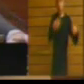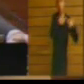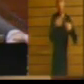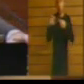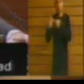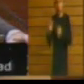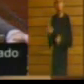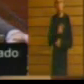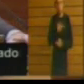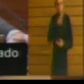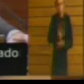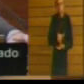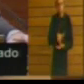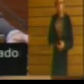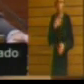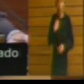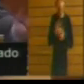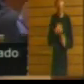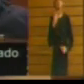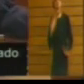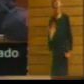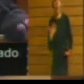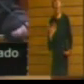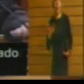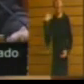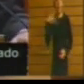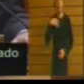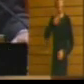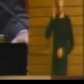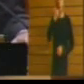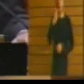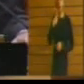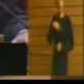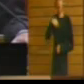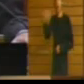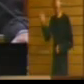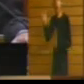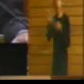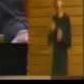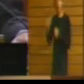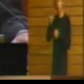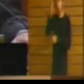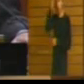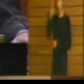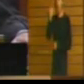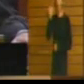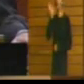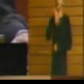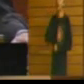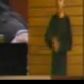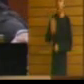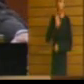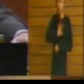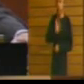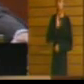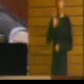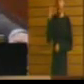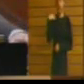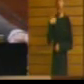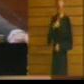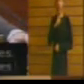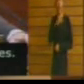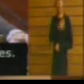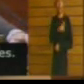y ahora lo hacen bien, después de la queja que se planteó al defensor del pueblo. ¡Ay, qué curiosidades! Cuando lo